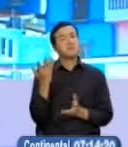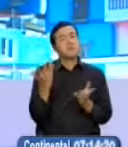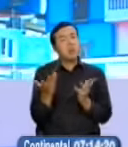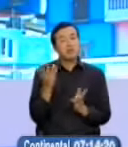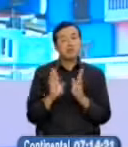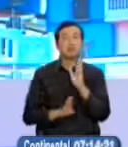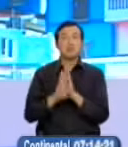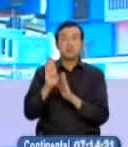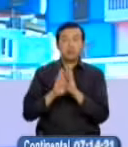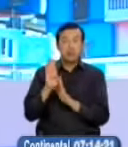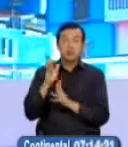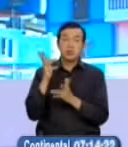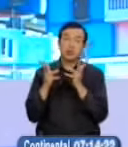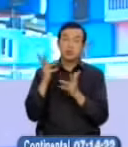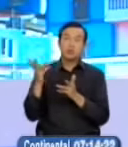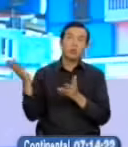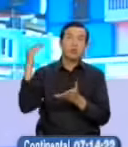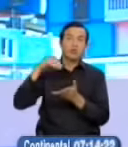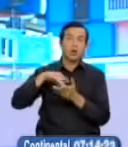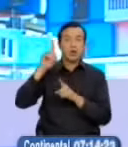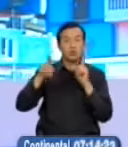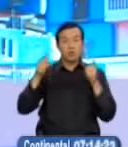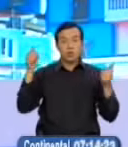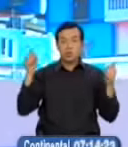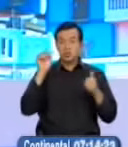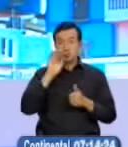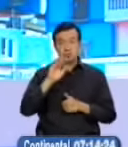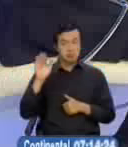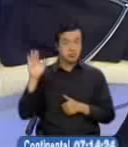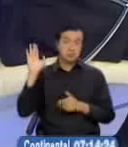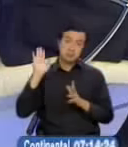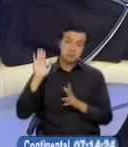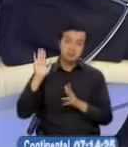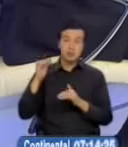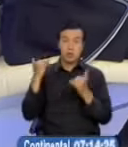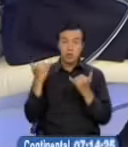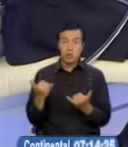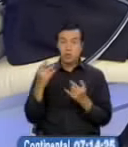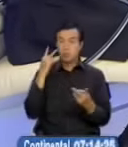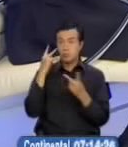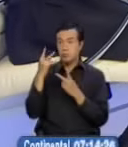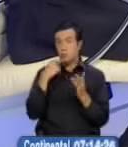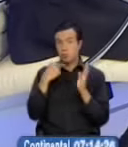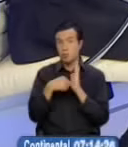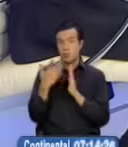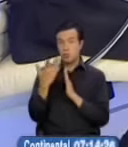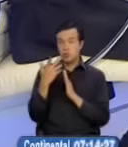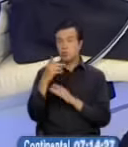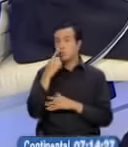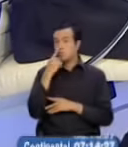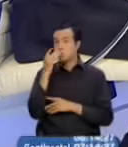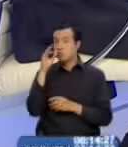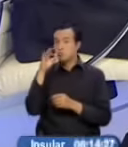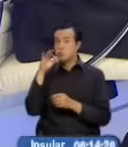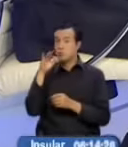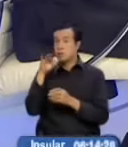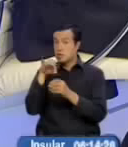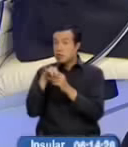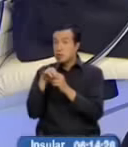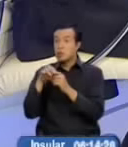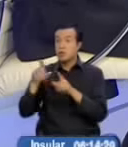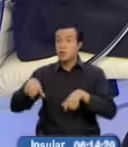potenciado, recuperado, reinventado por alguno de estos candidatos, y que en este momento estamos viendo, por ejemplo, en la intención de voto de Lenín Moreno,